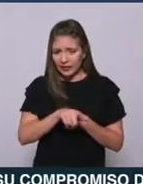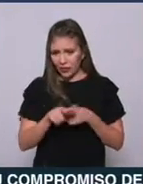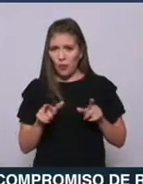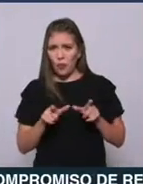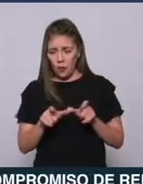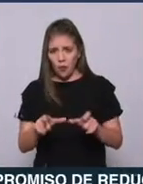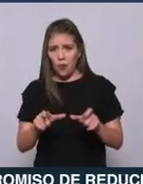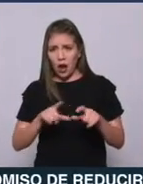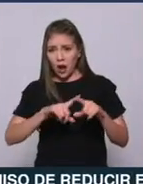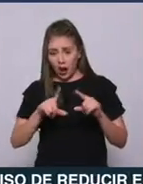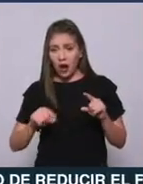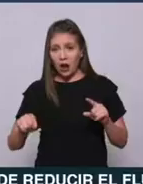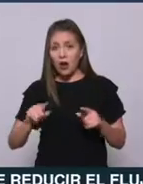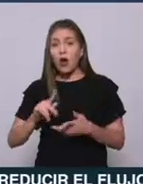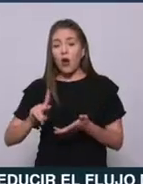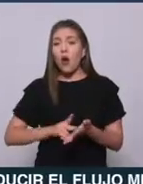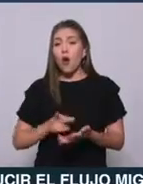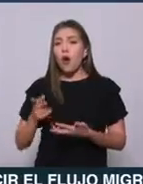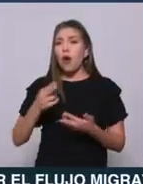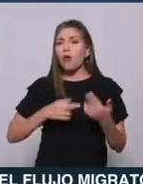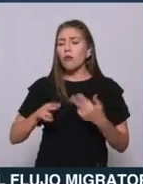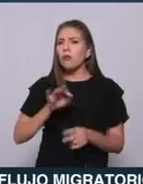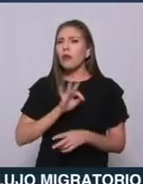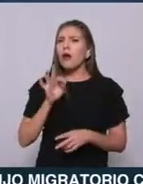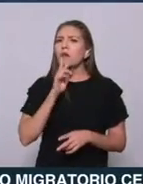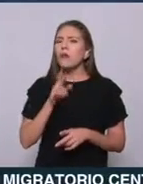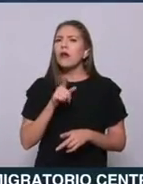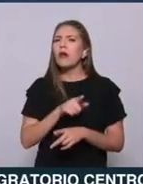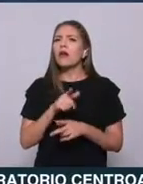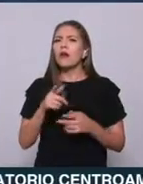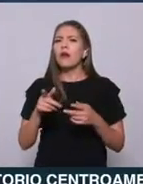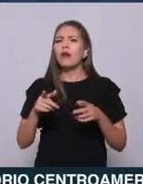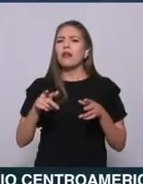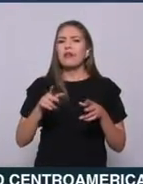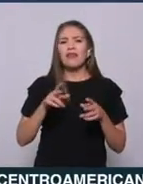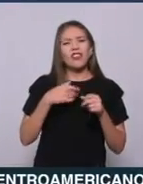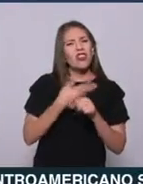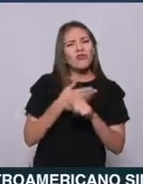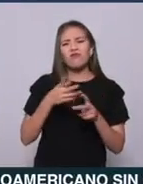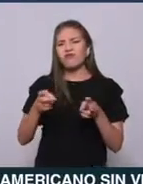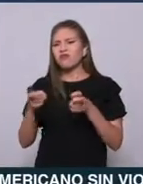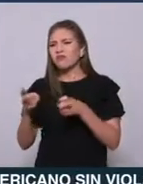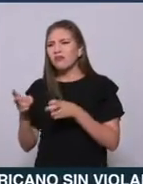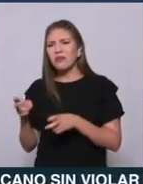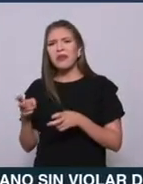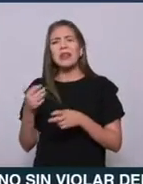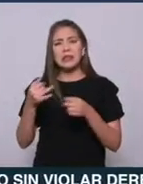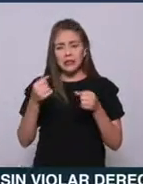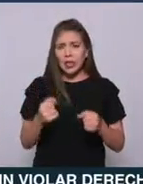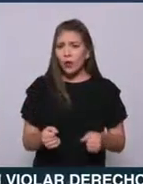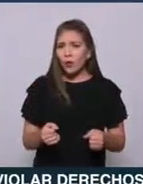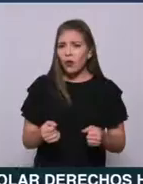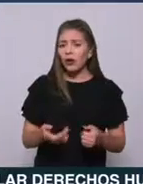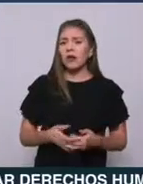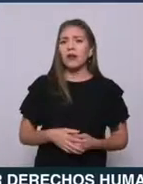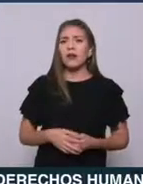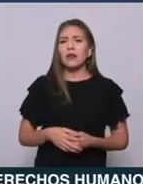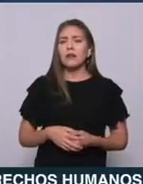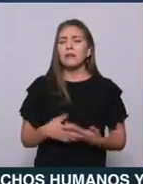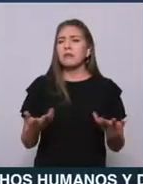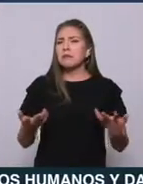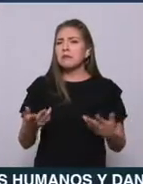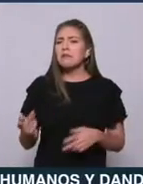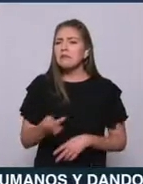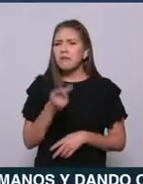¿Se reformarán y con esto se abatirá el problema de violencia y de inseguridad? Más preguntas. ¿A quién beneficia el